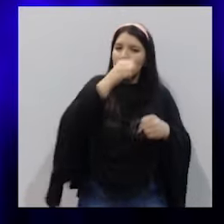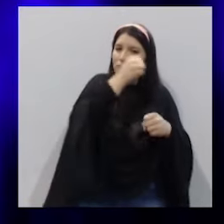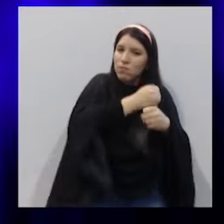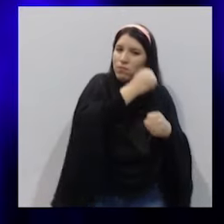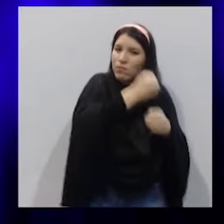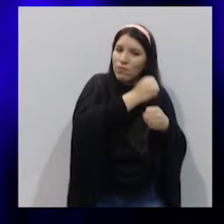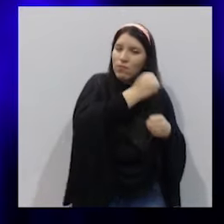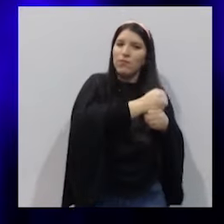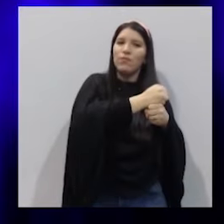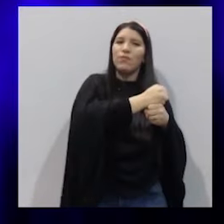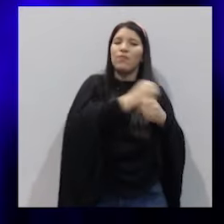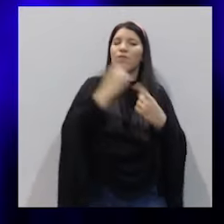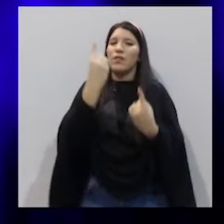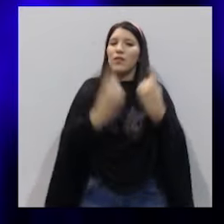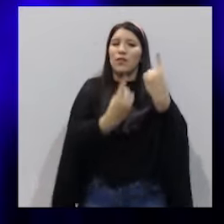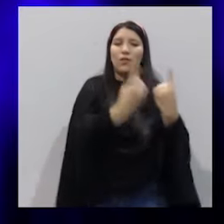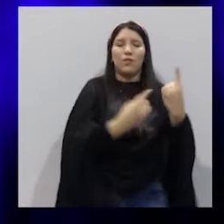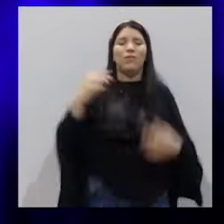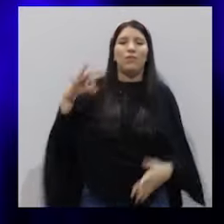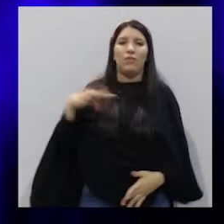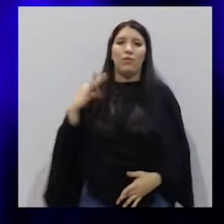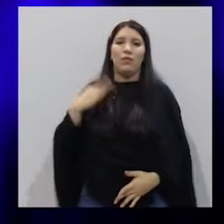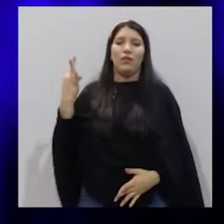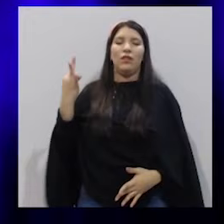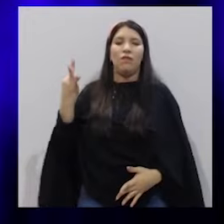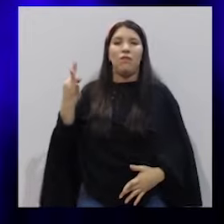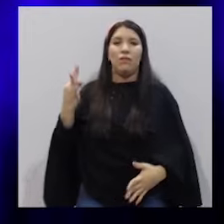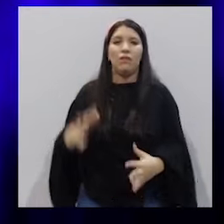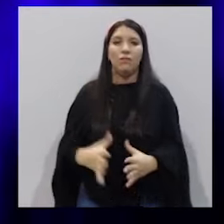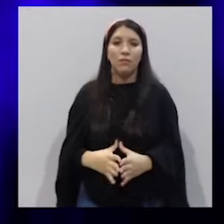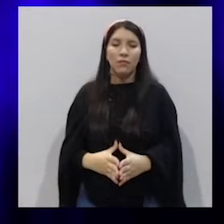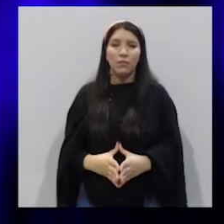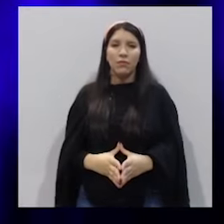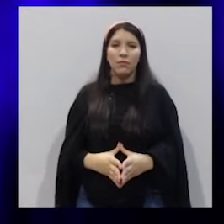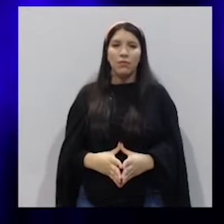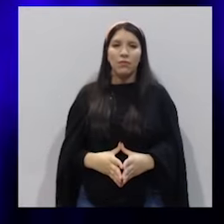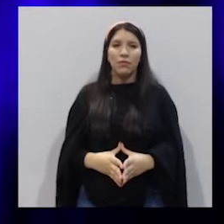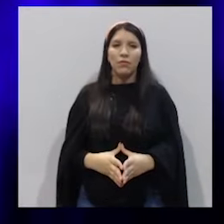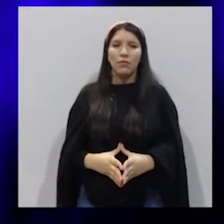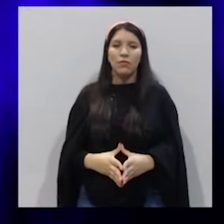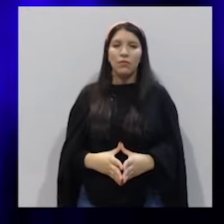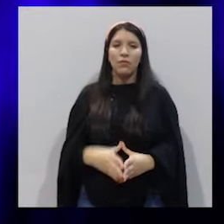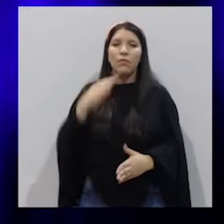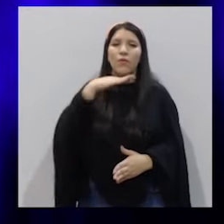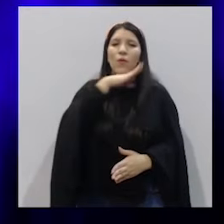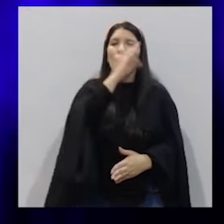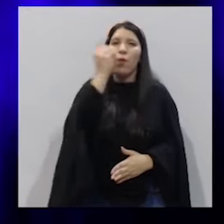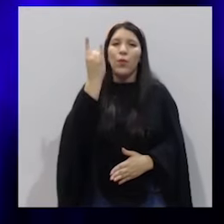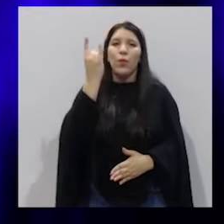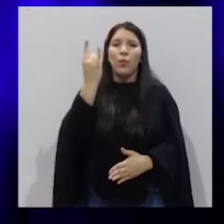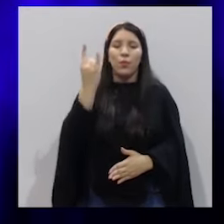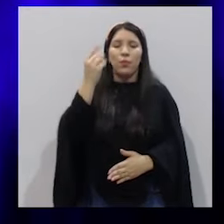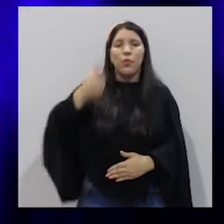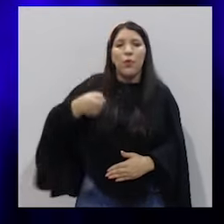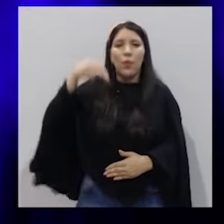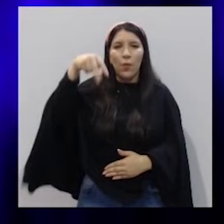316 nos da a entender que dios origina el plan porque de tal manera amó dios al mundo habla del